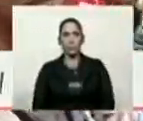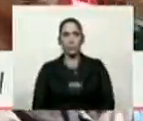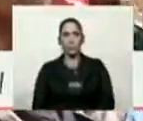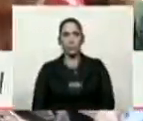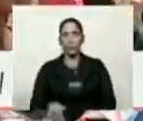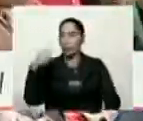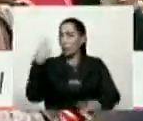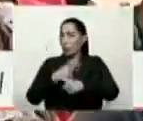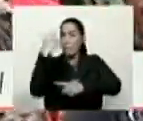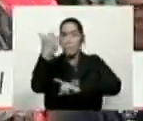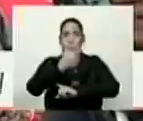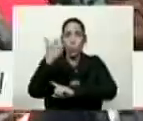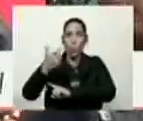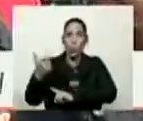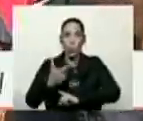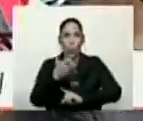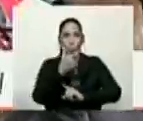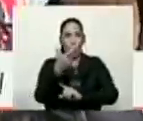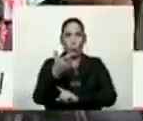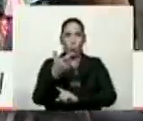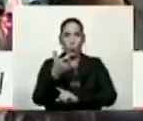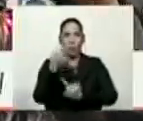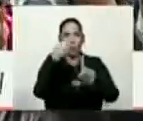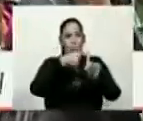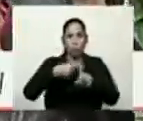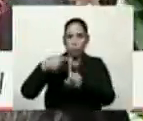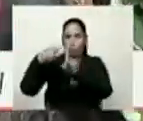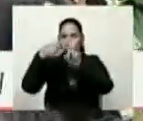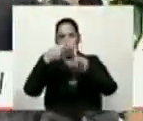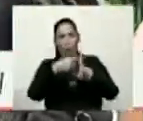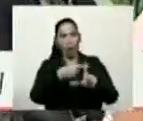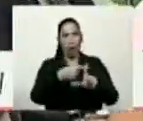Debemos buscar y